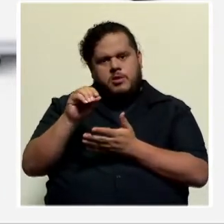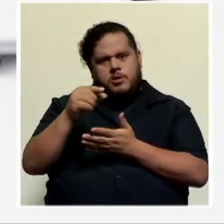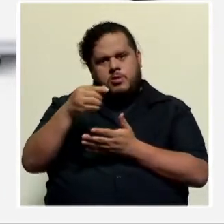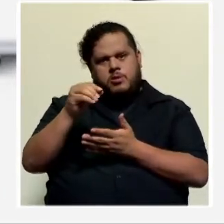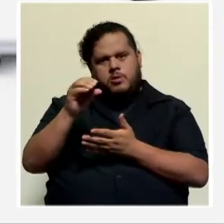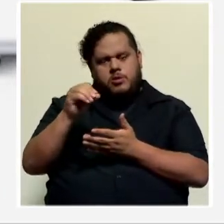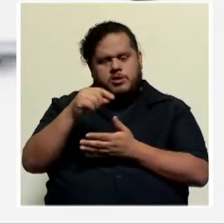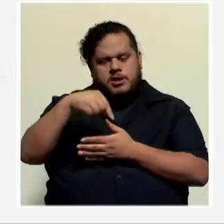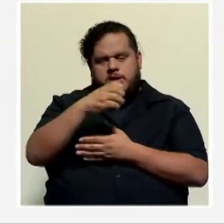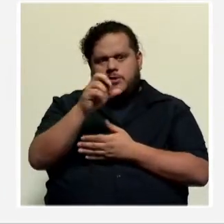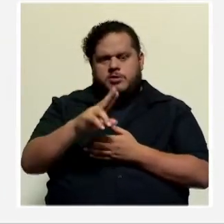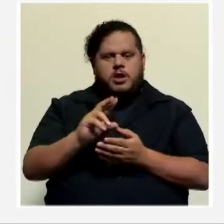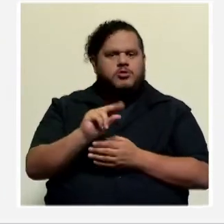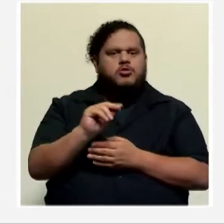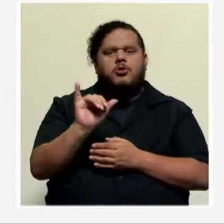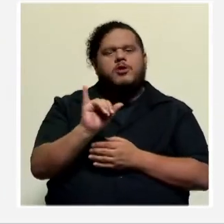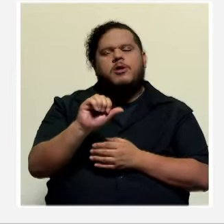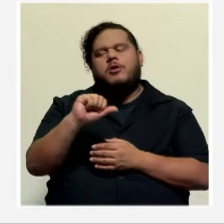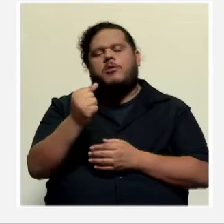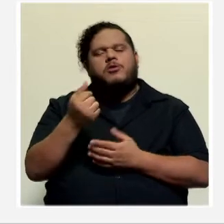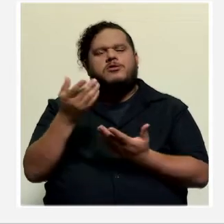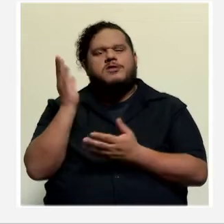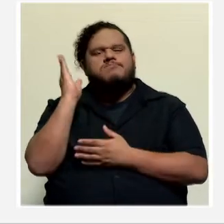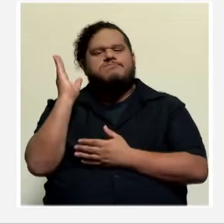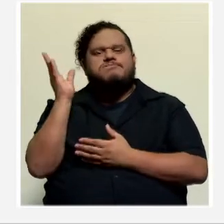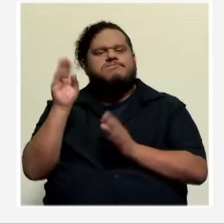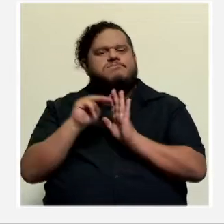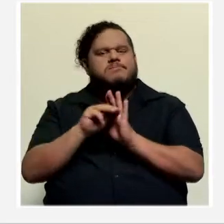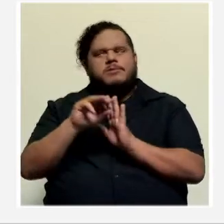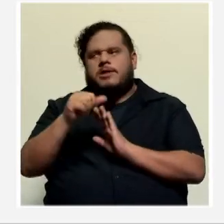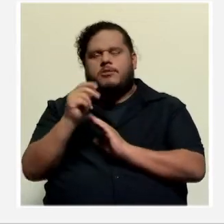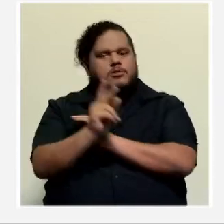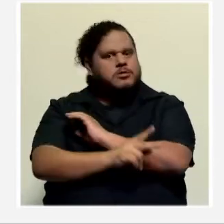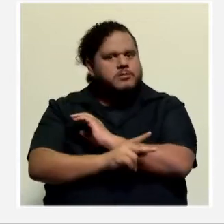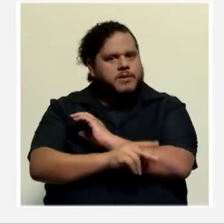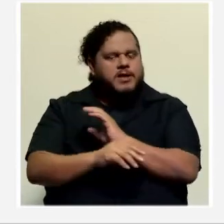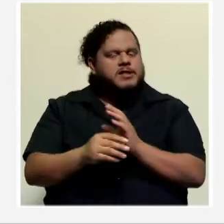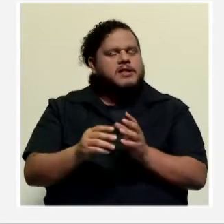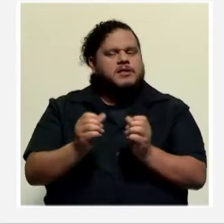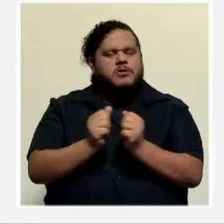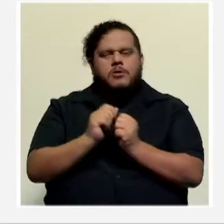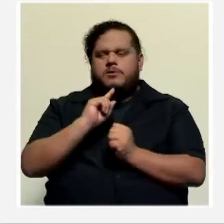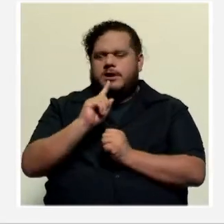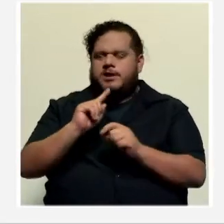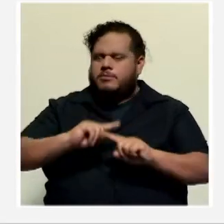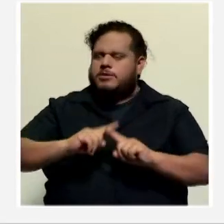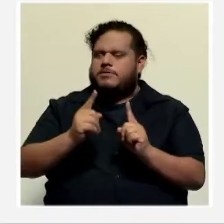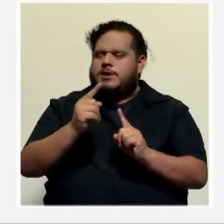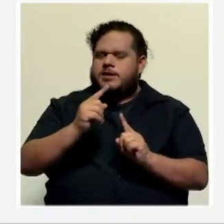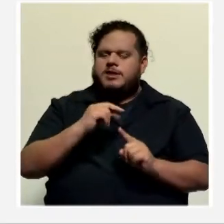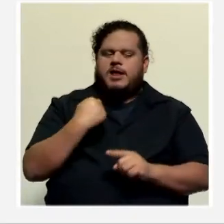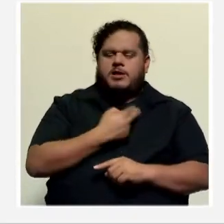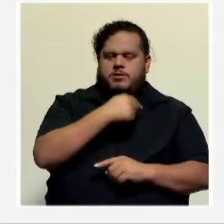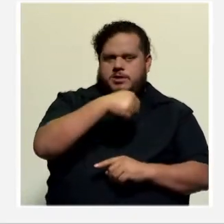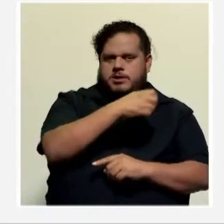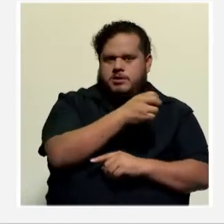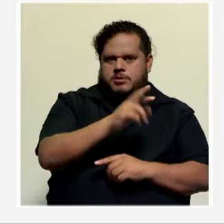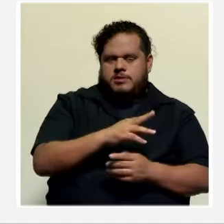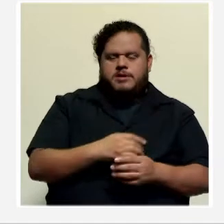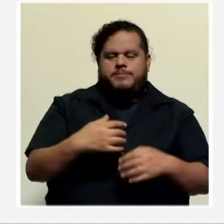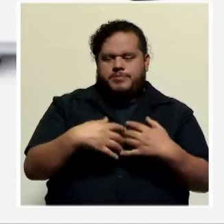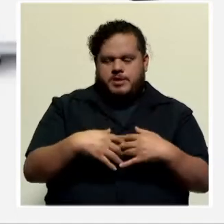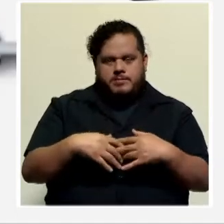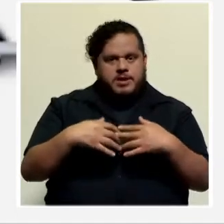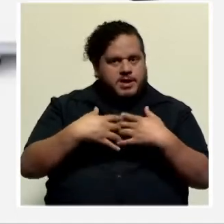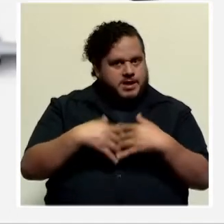como otros, solo recitando los discursillos que están de moda en otros países, con realidades muy diferentes a la nuestra. Empresas